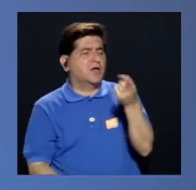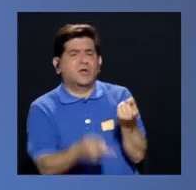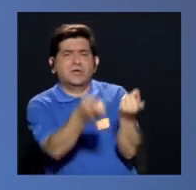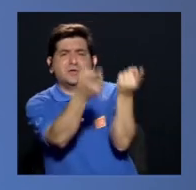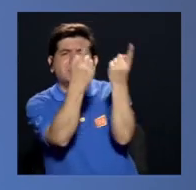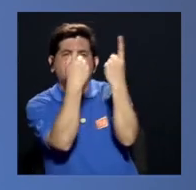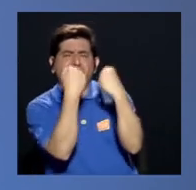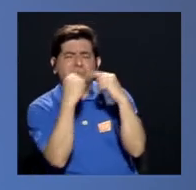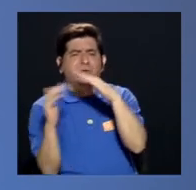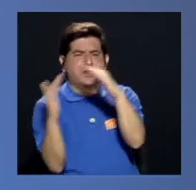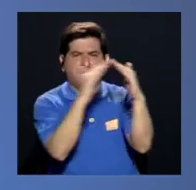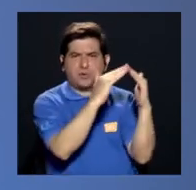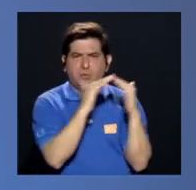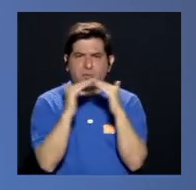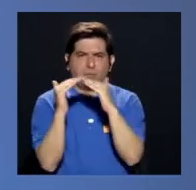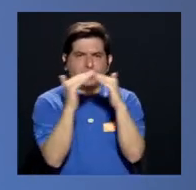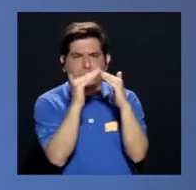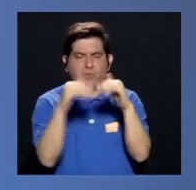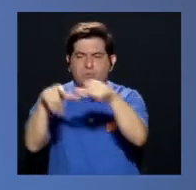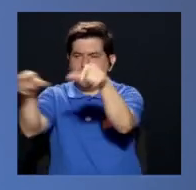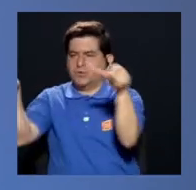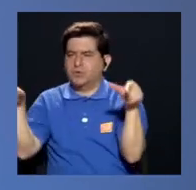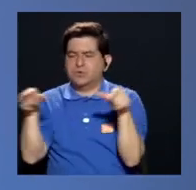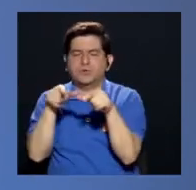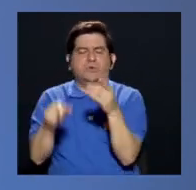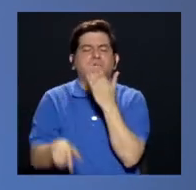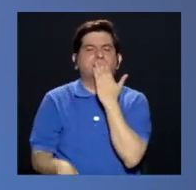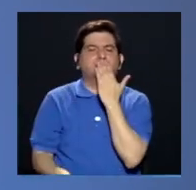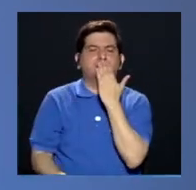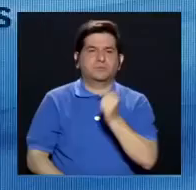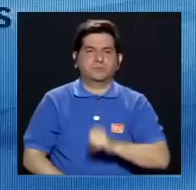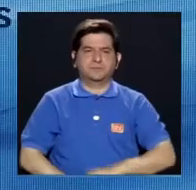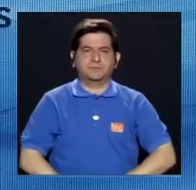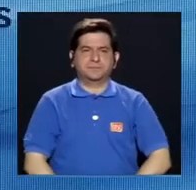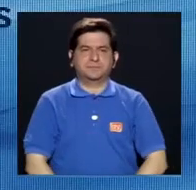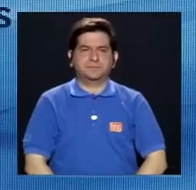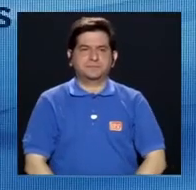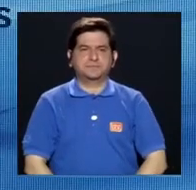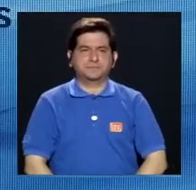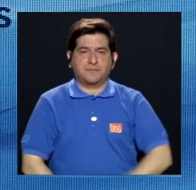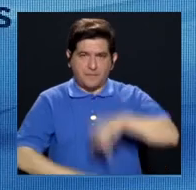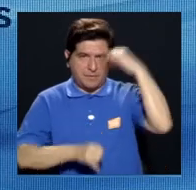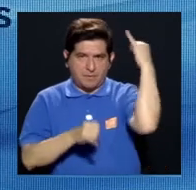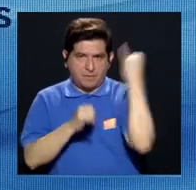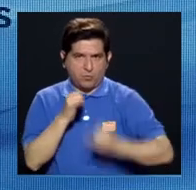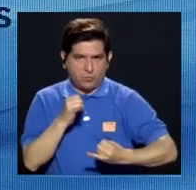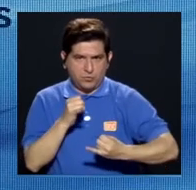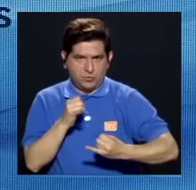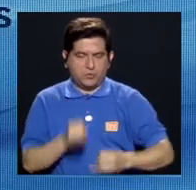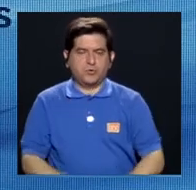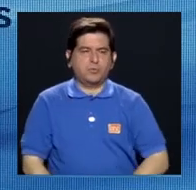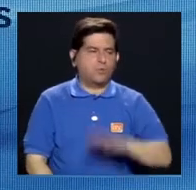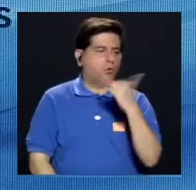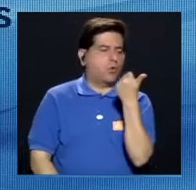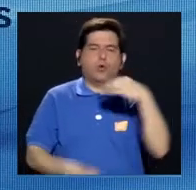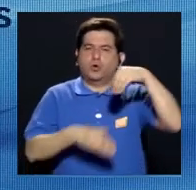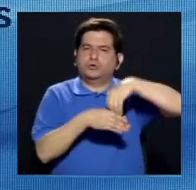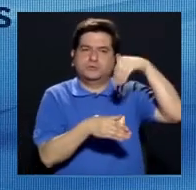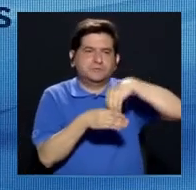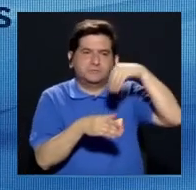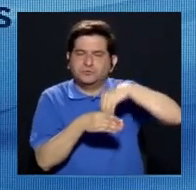provenientes de pueblos y territorios indígenas. Y finalmente, el otro